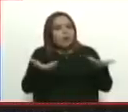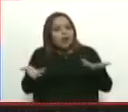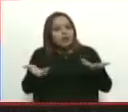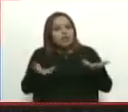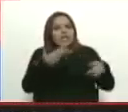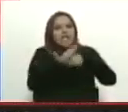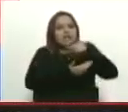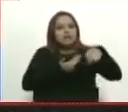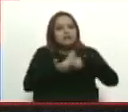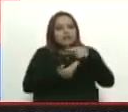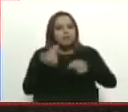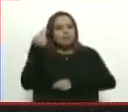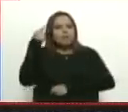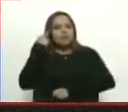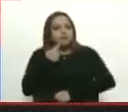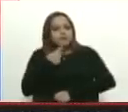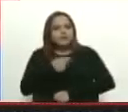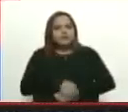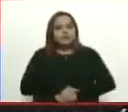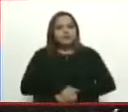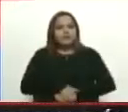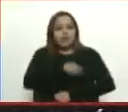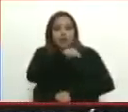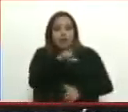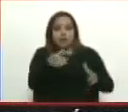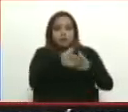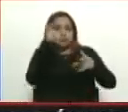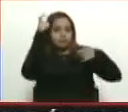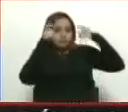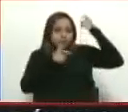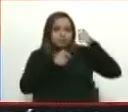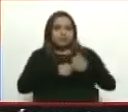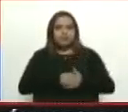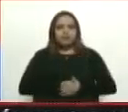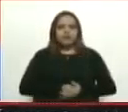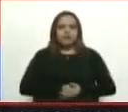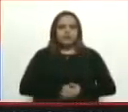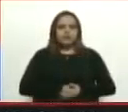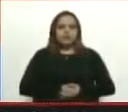la revolución bolivariana, es el chavismo.